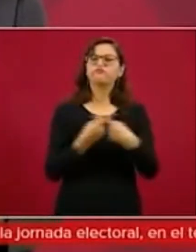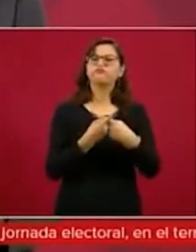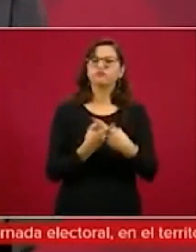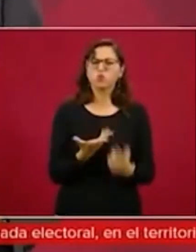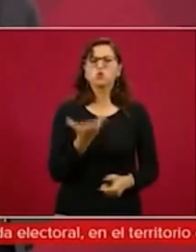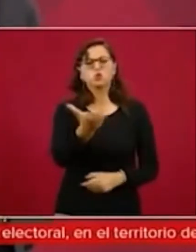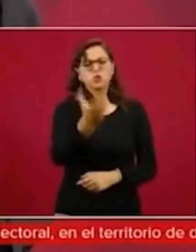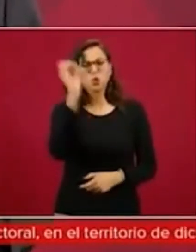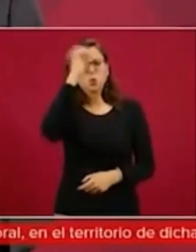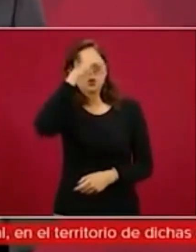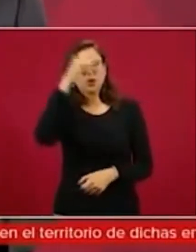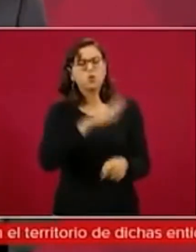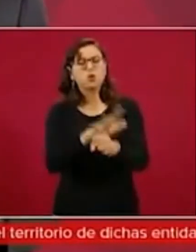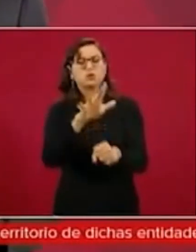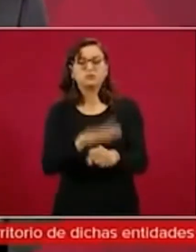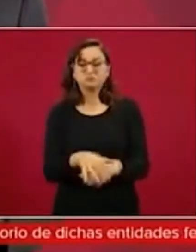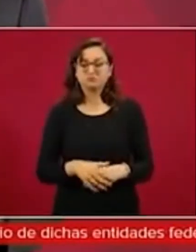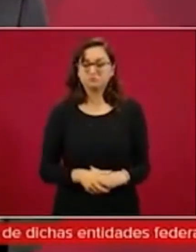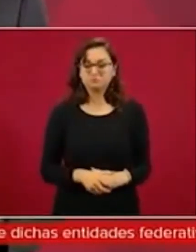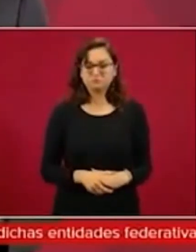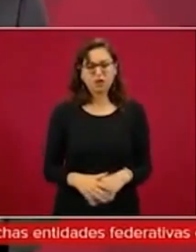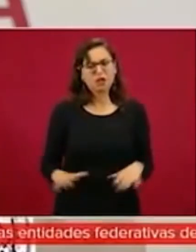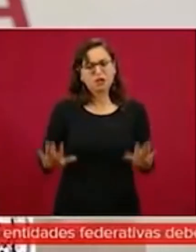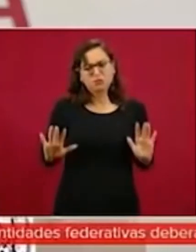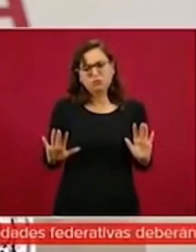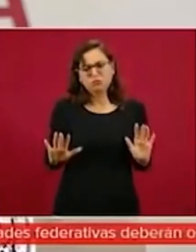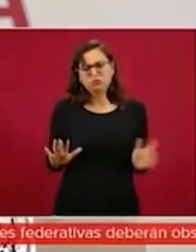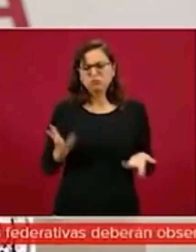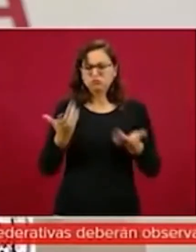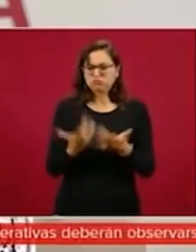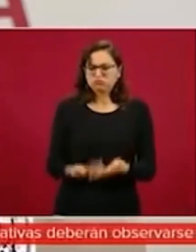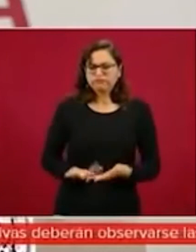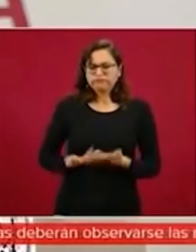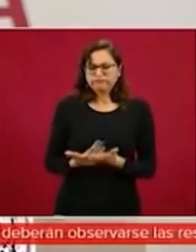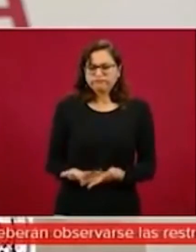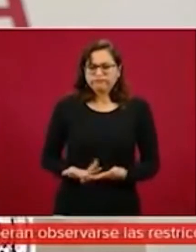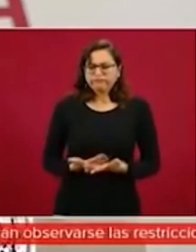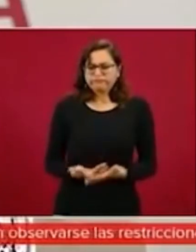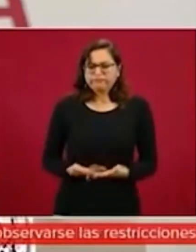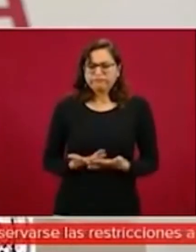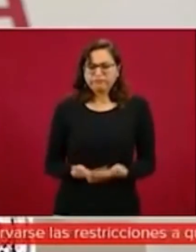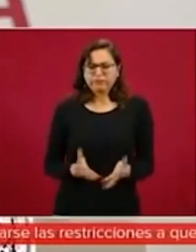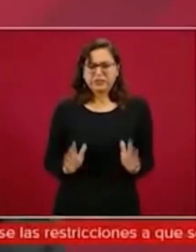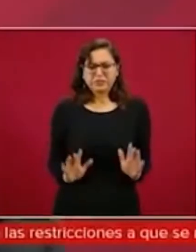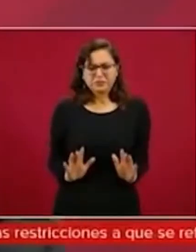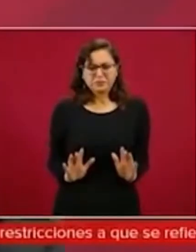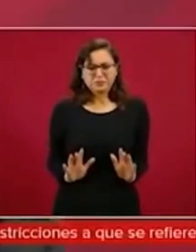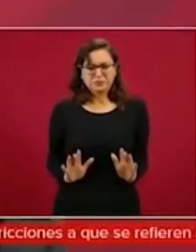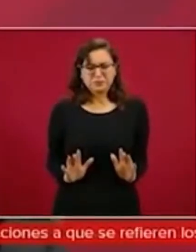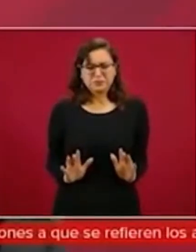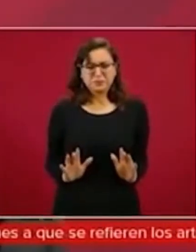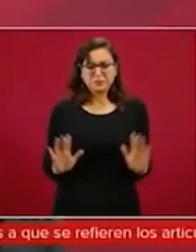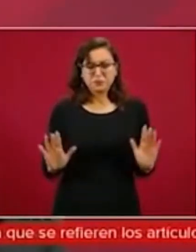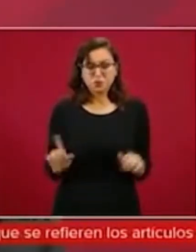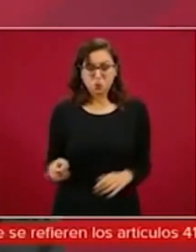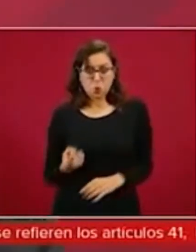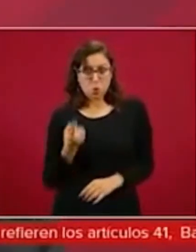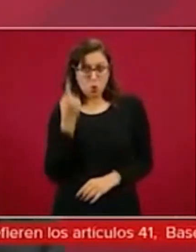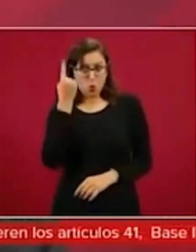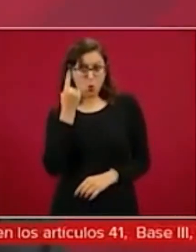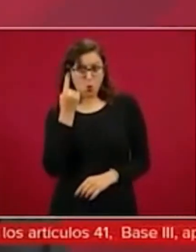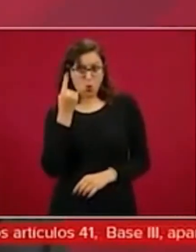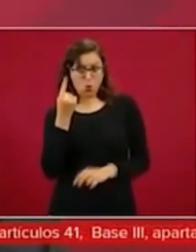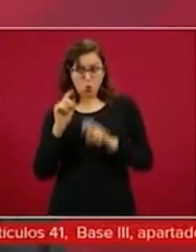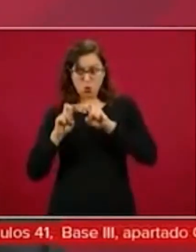también debe de explicarse de qué no sólo interviene un ministro